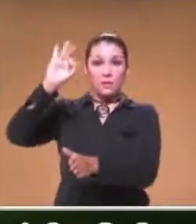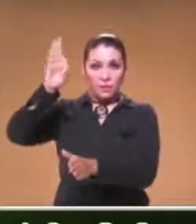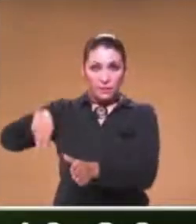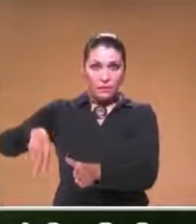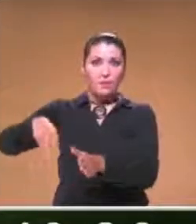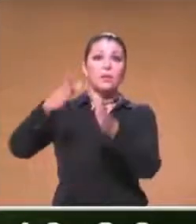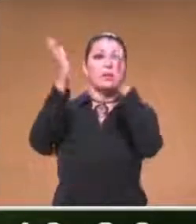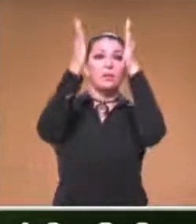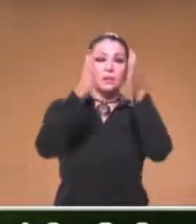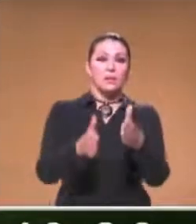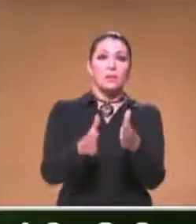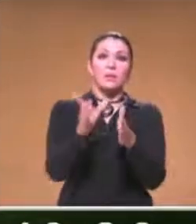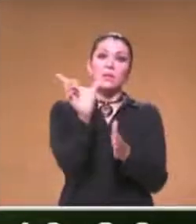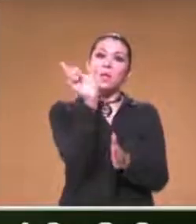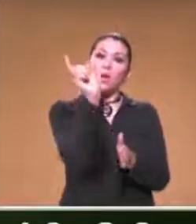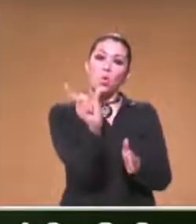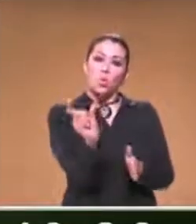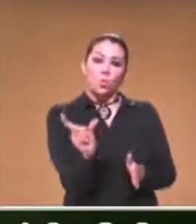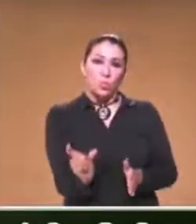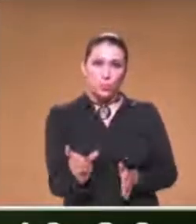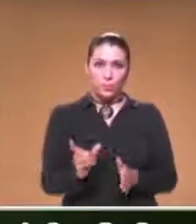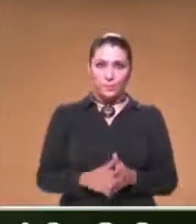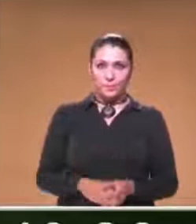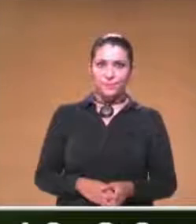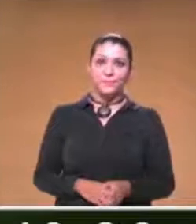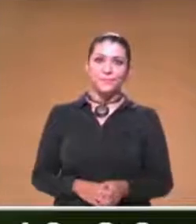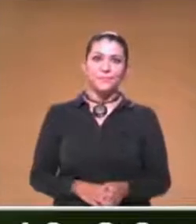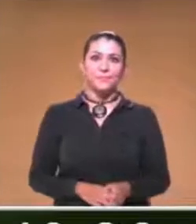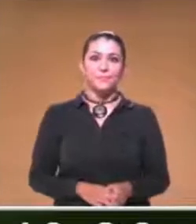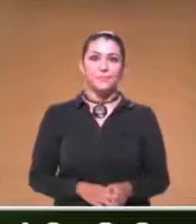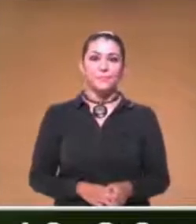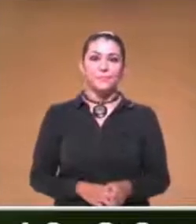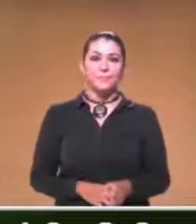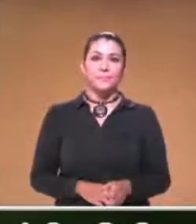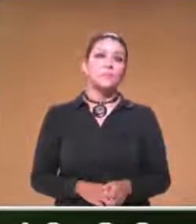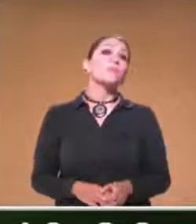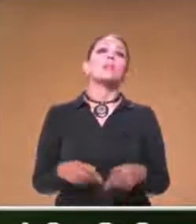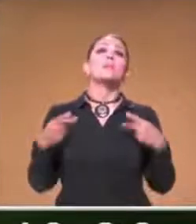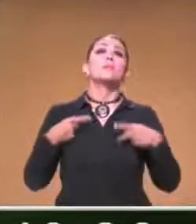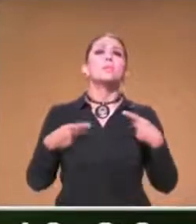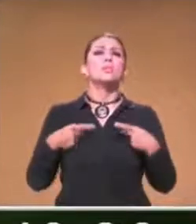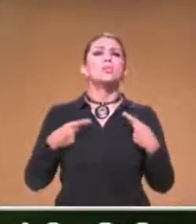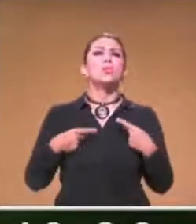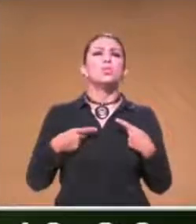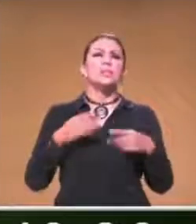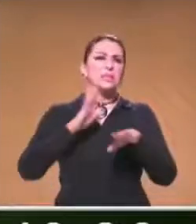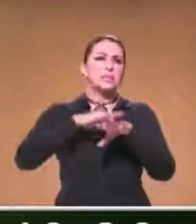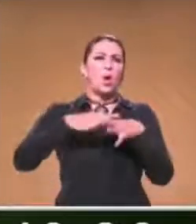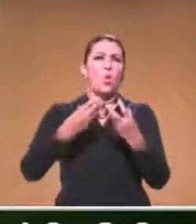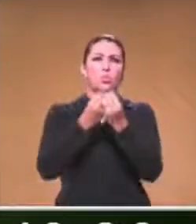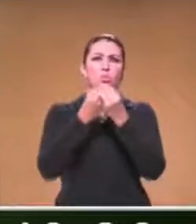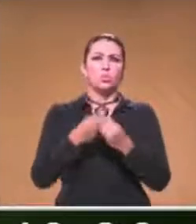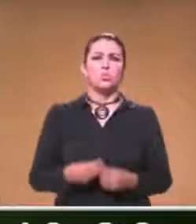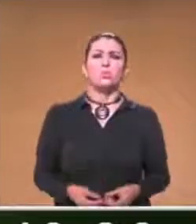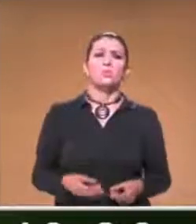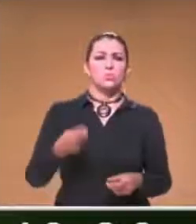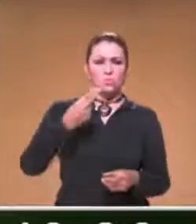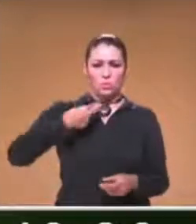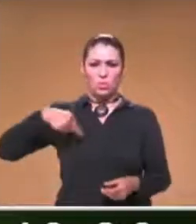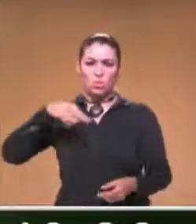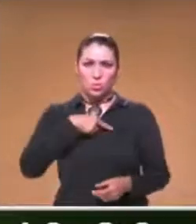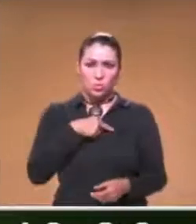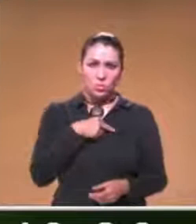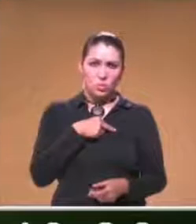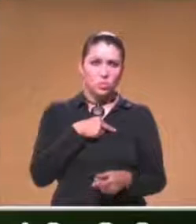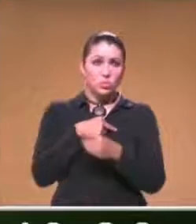or it is not. Posteriormente vamos con las personas del plural. We, nosotros.